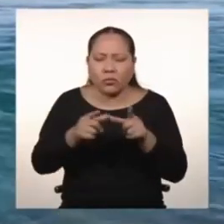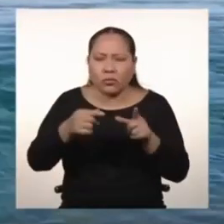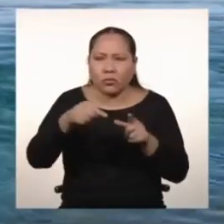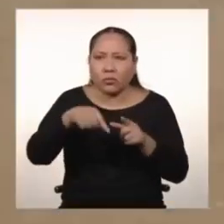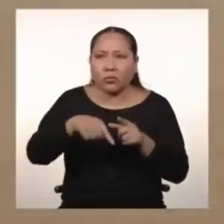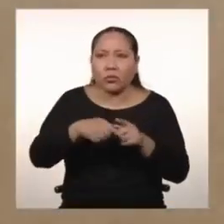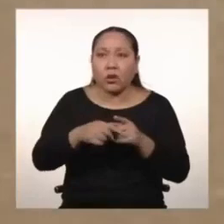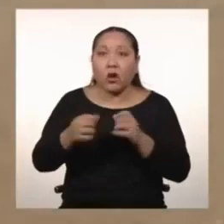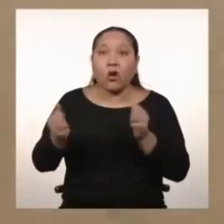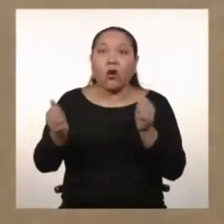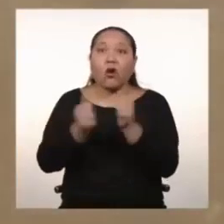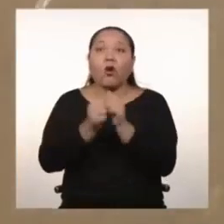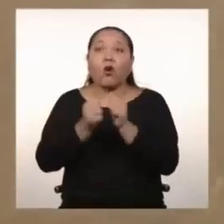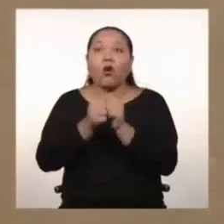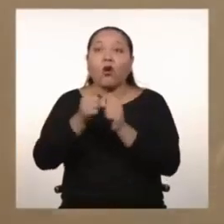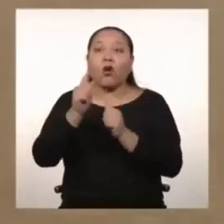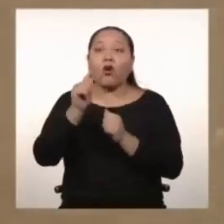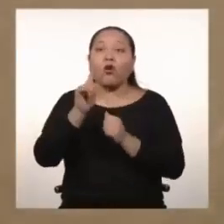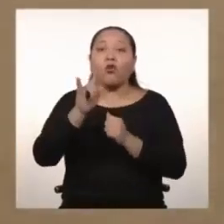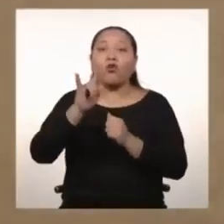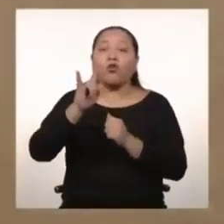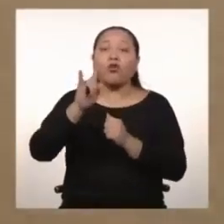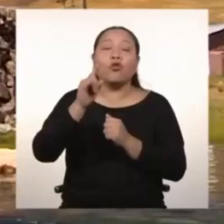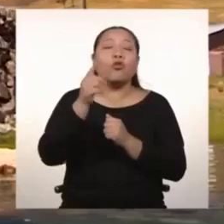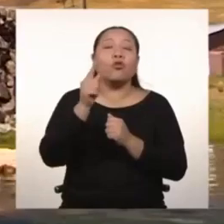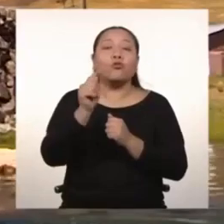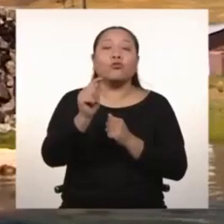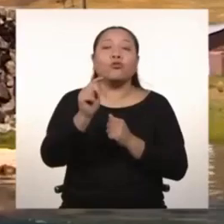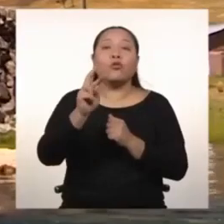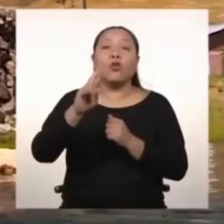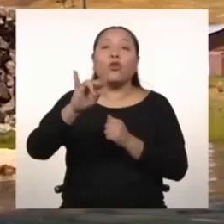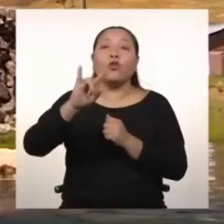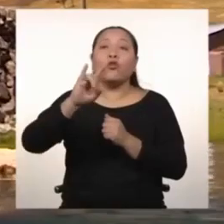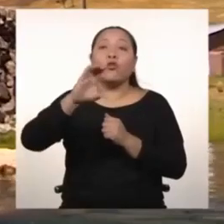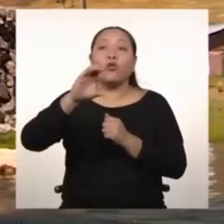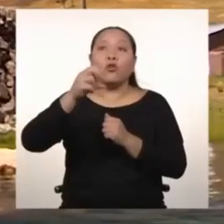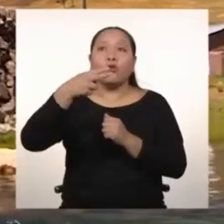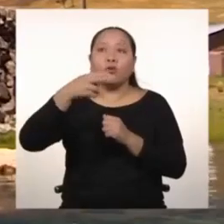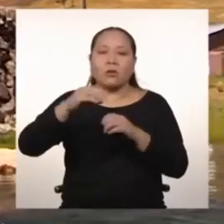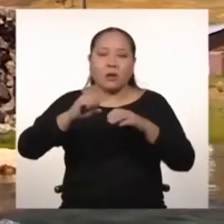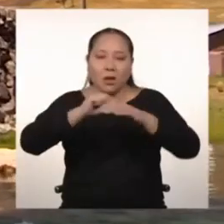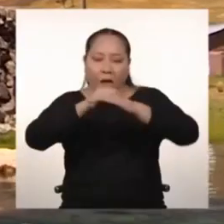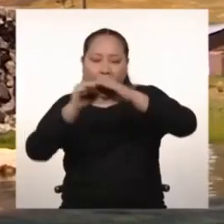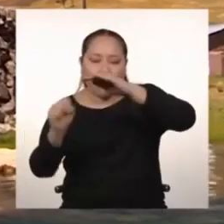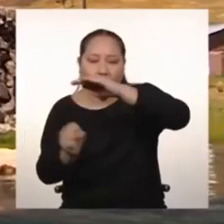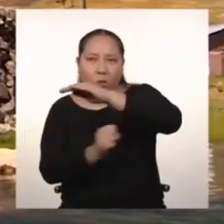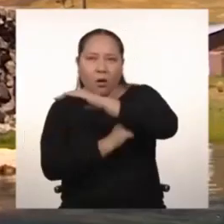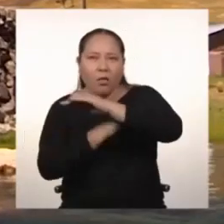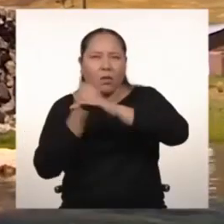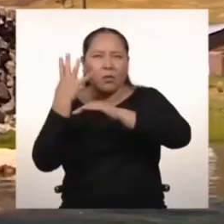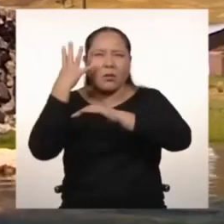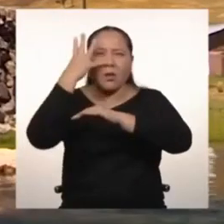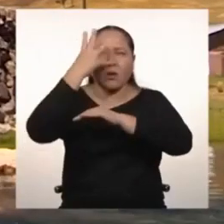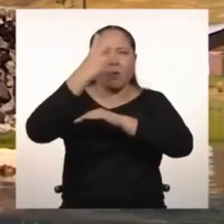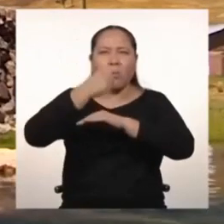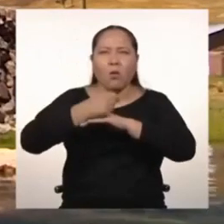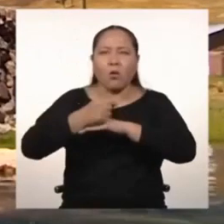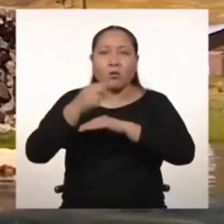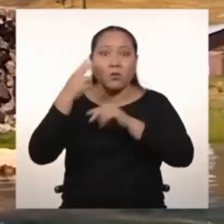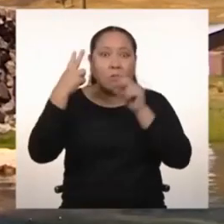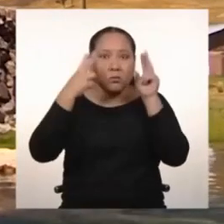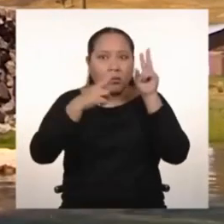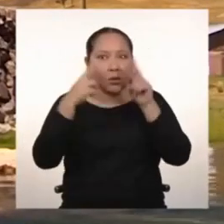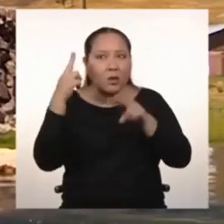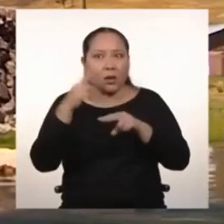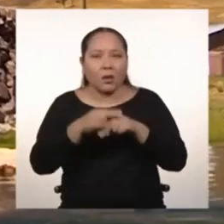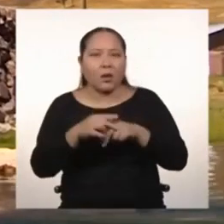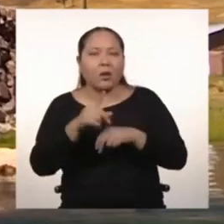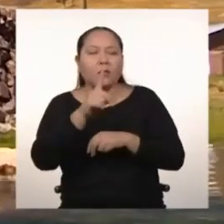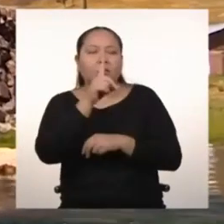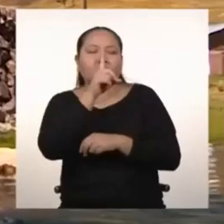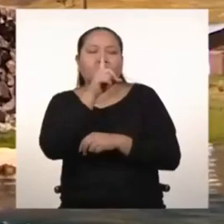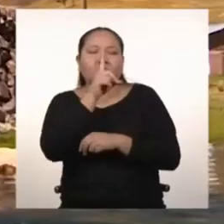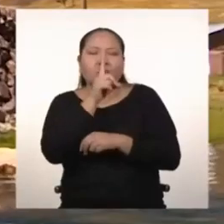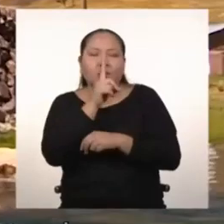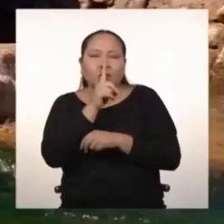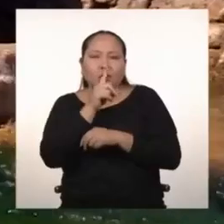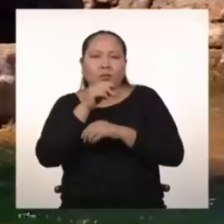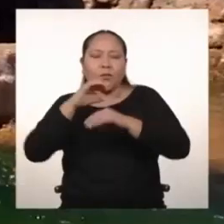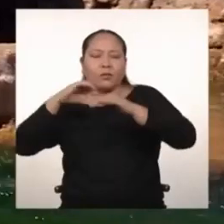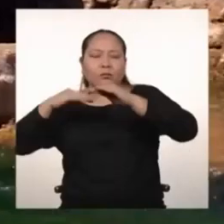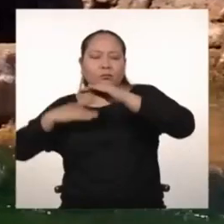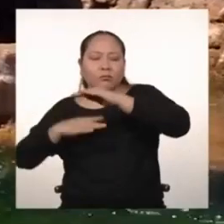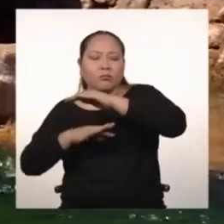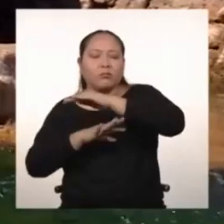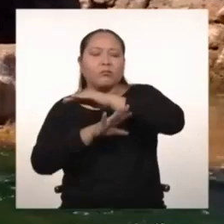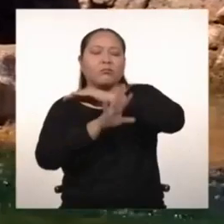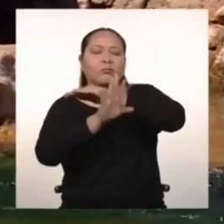las truchas. El puente colonial es de una belleza extrema. Mírele uno más, silencioso ante el paso de